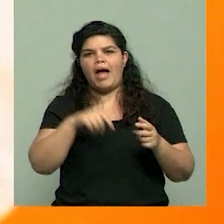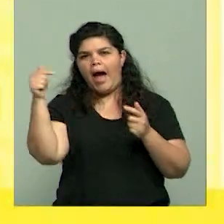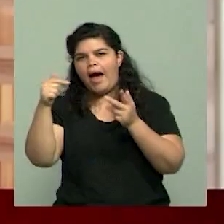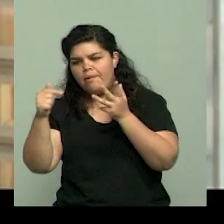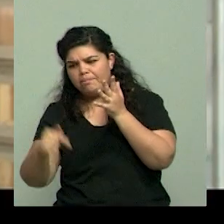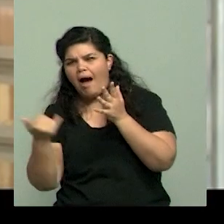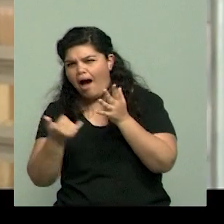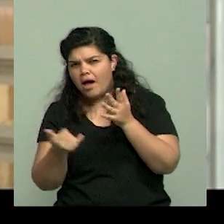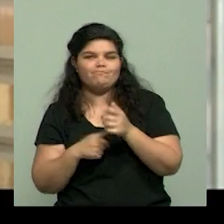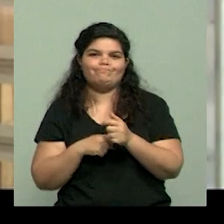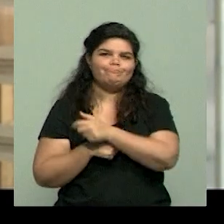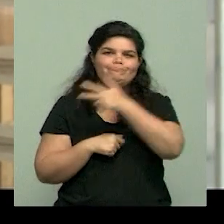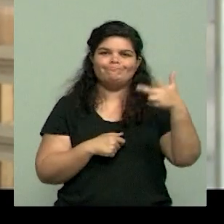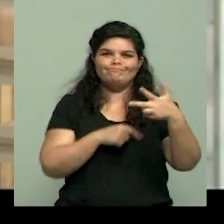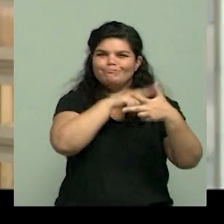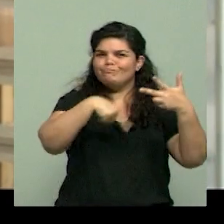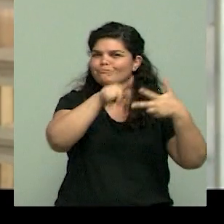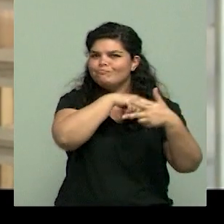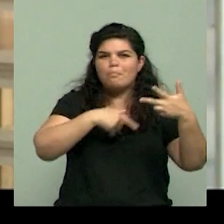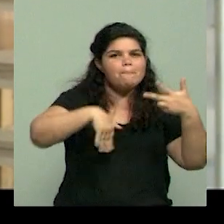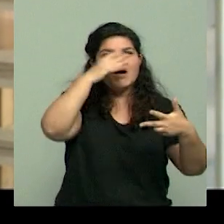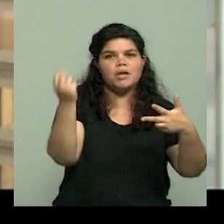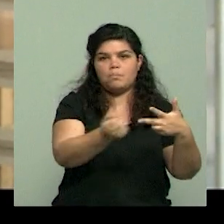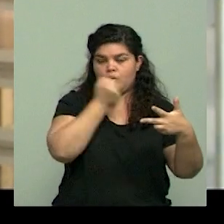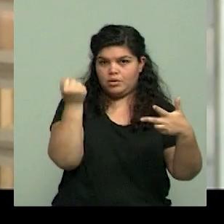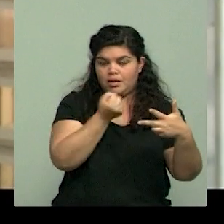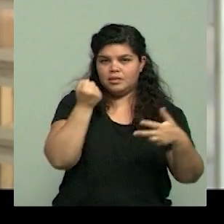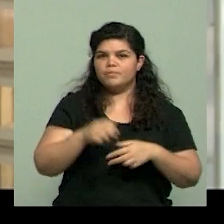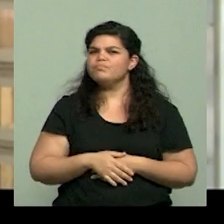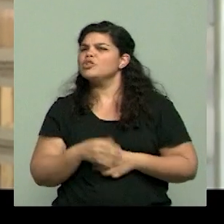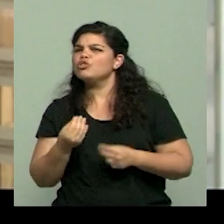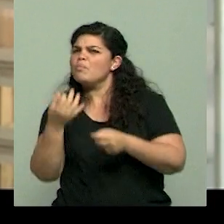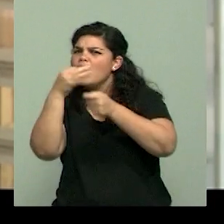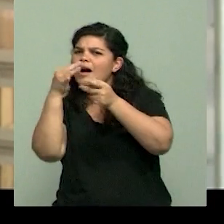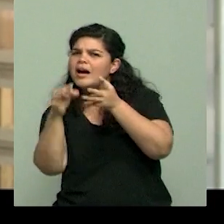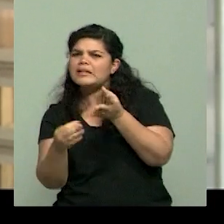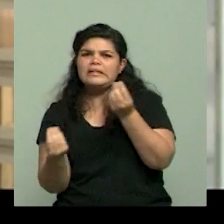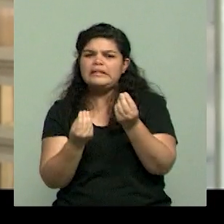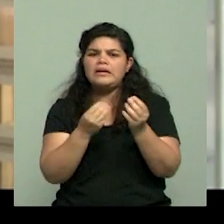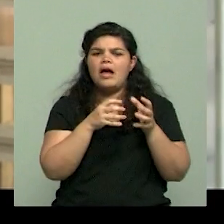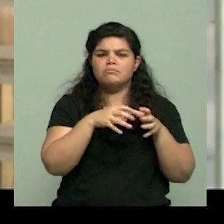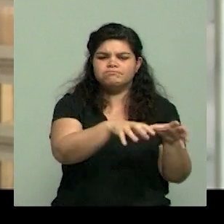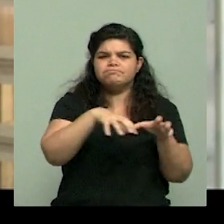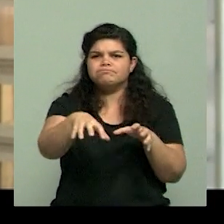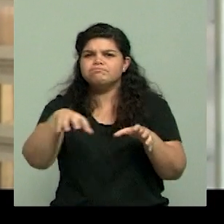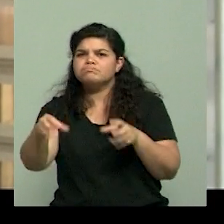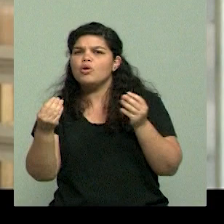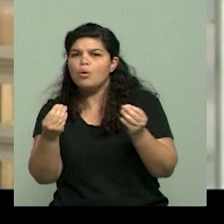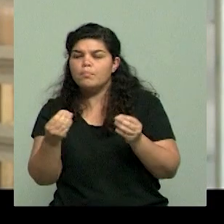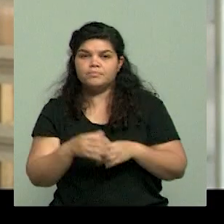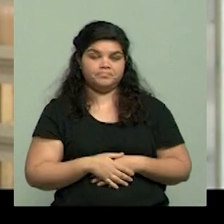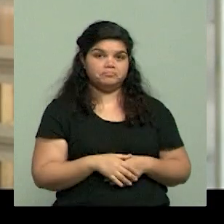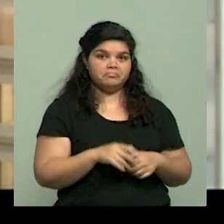tres. ¿Cómo es el abordaje o cuáles son las características que tienen? Bien. La anorexia en sí,